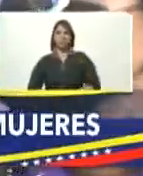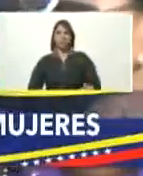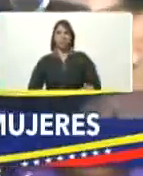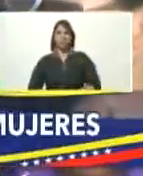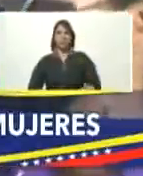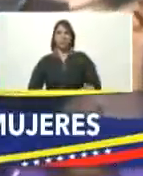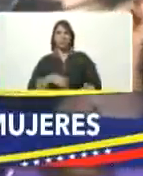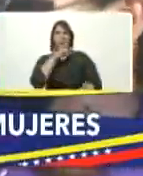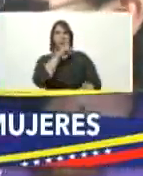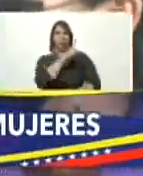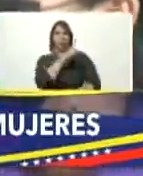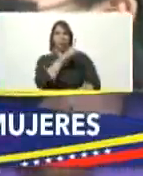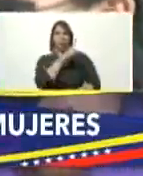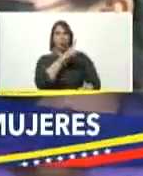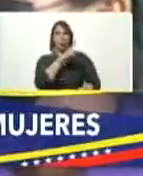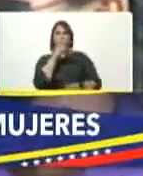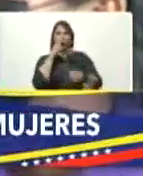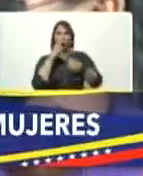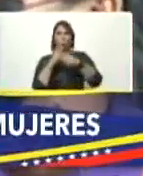El